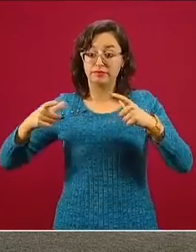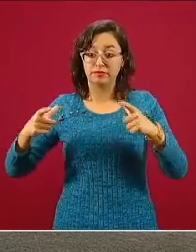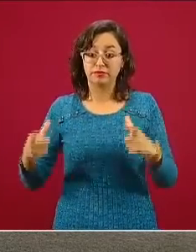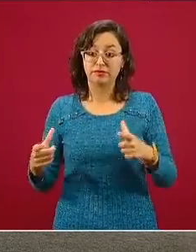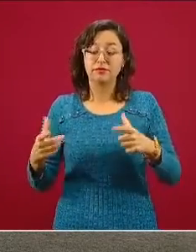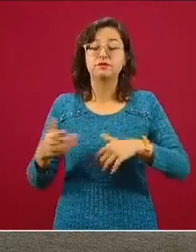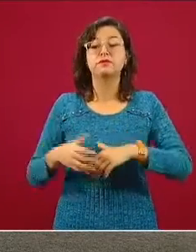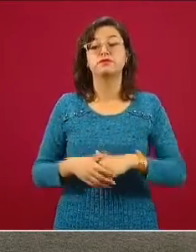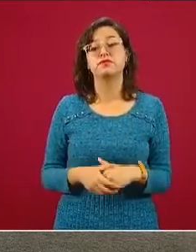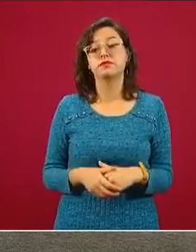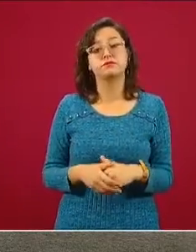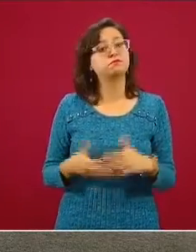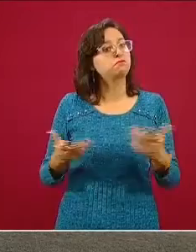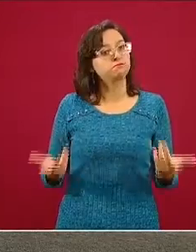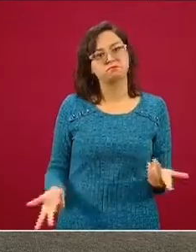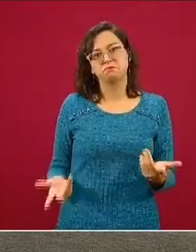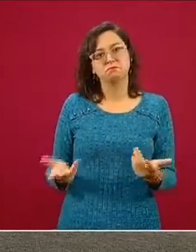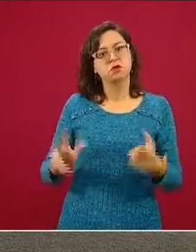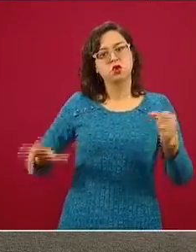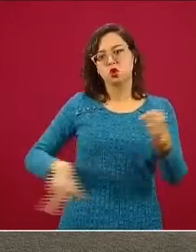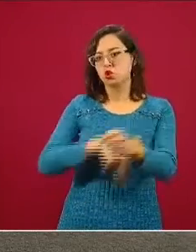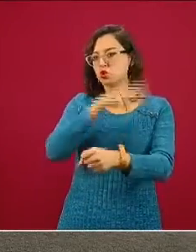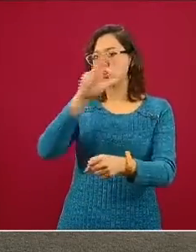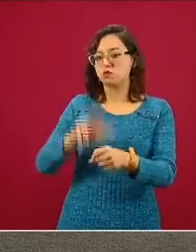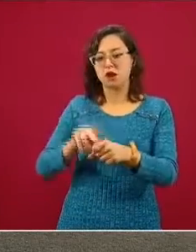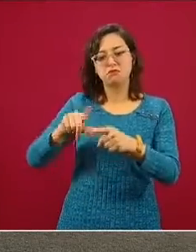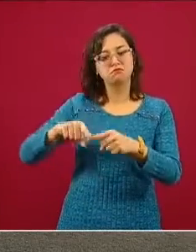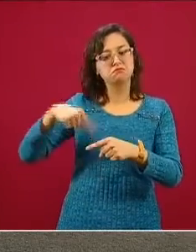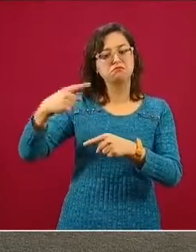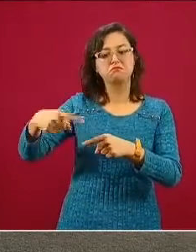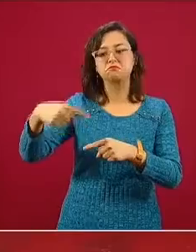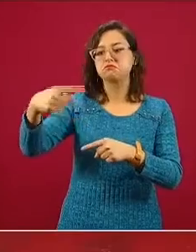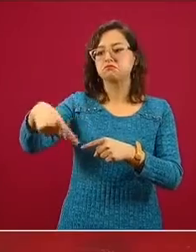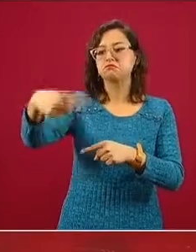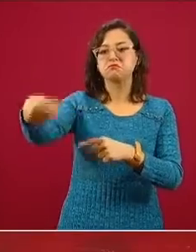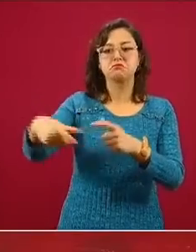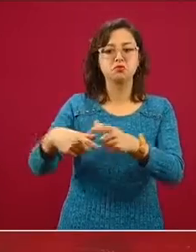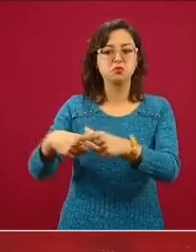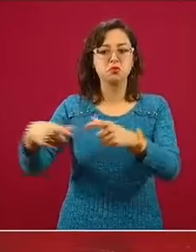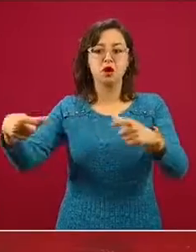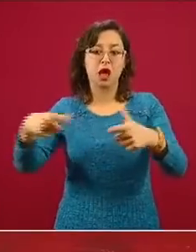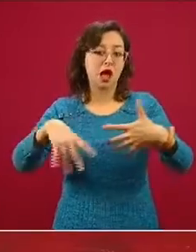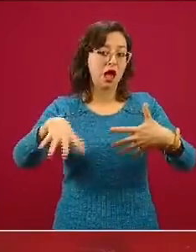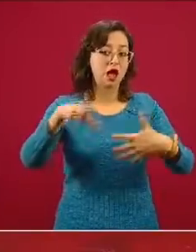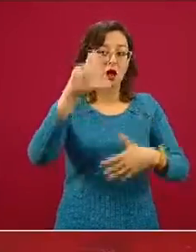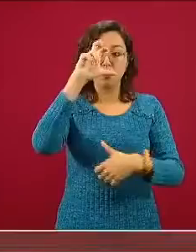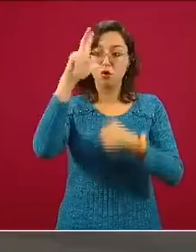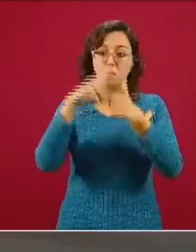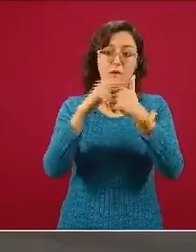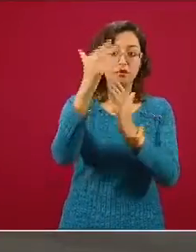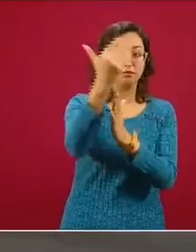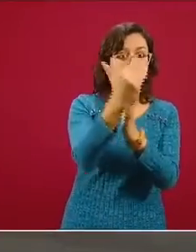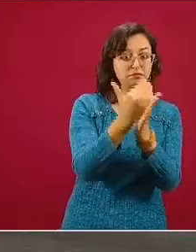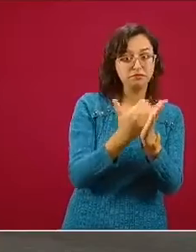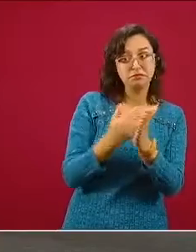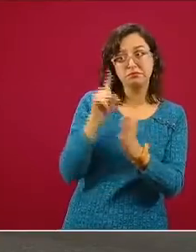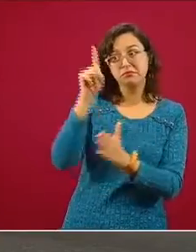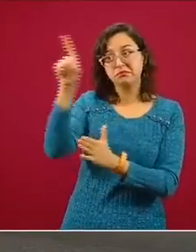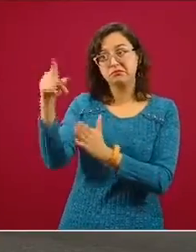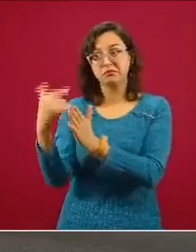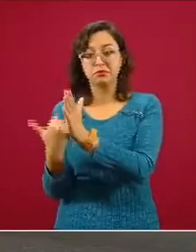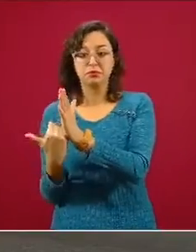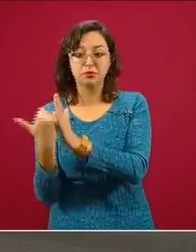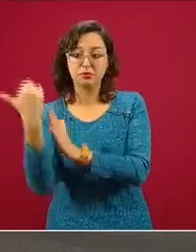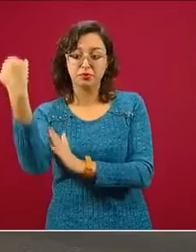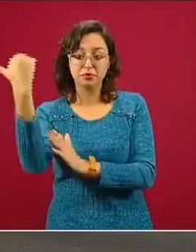esperable es que esto seguirá creciendo por varias semanas más, en tanto que irá disminuyendo en Europa. La siguiente, por favor.